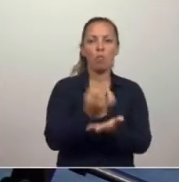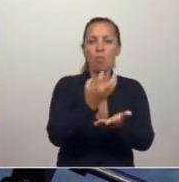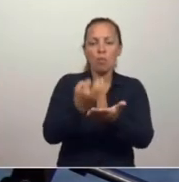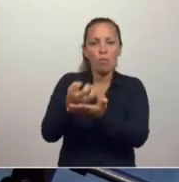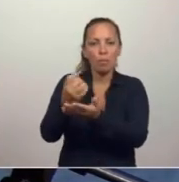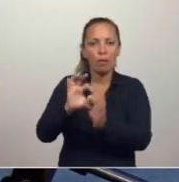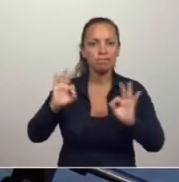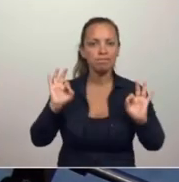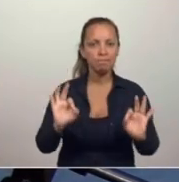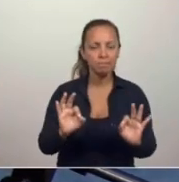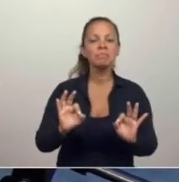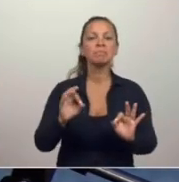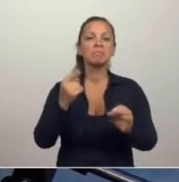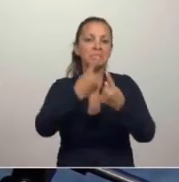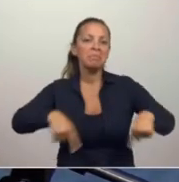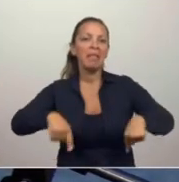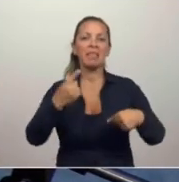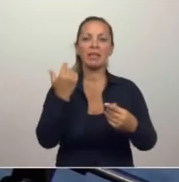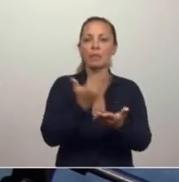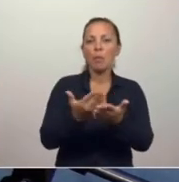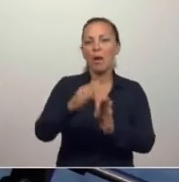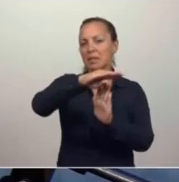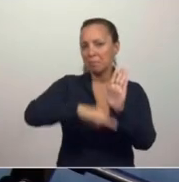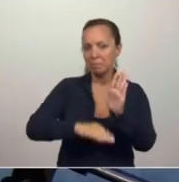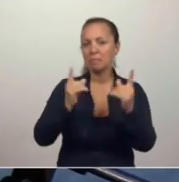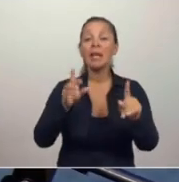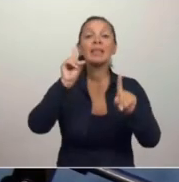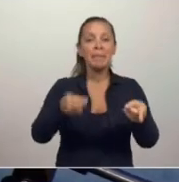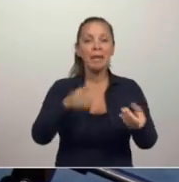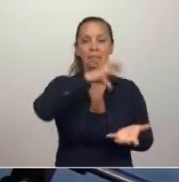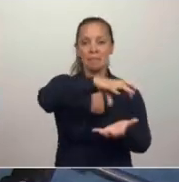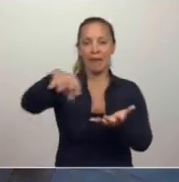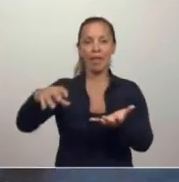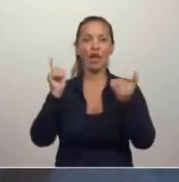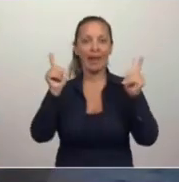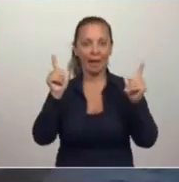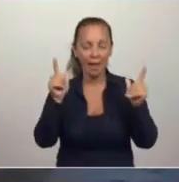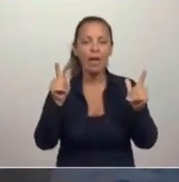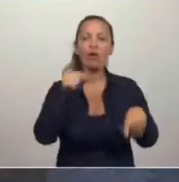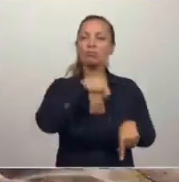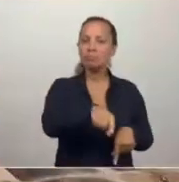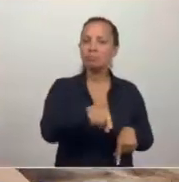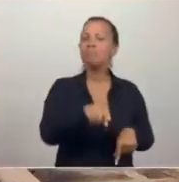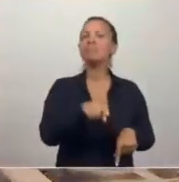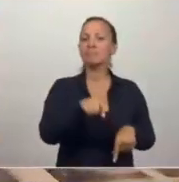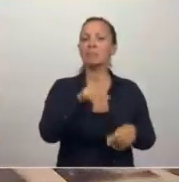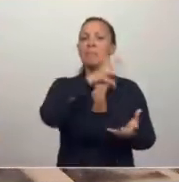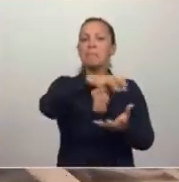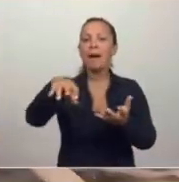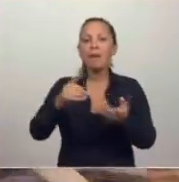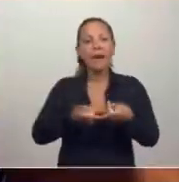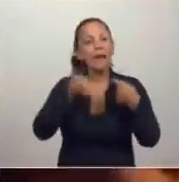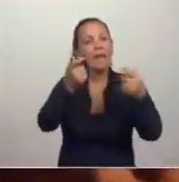diferentes propuestas luego los paradores recreo una política una política de